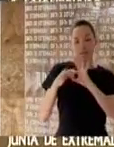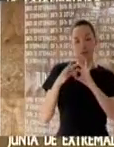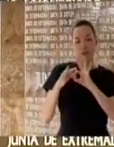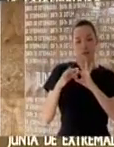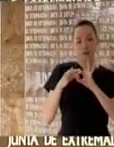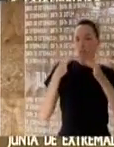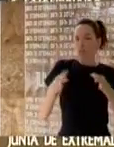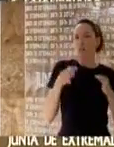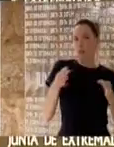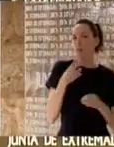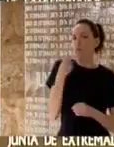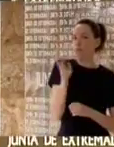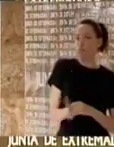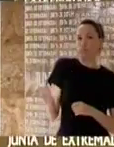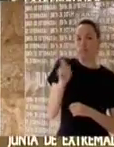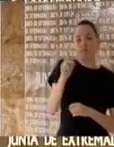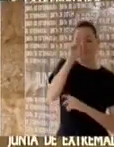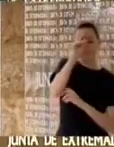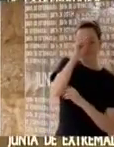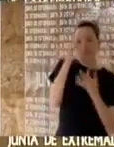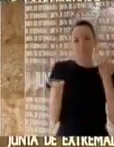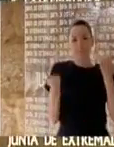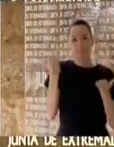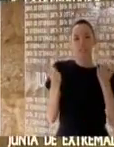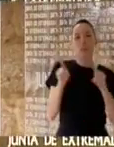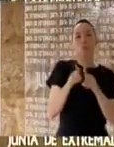nos preocupa y nos ocupa la desigualdad social y la desigualdad territorial.